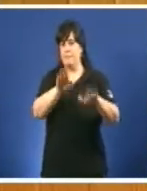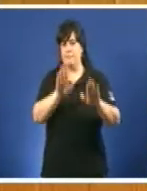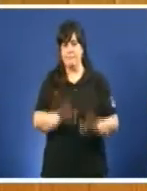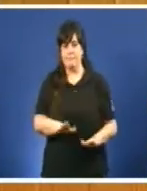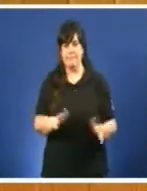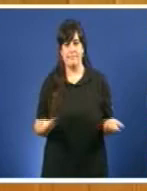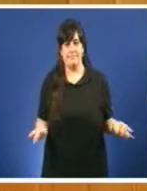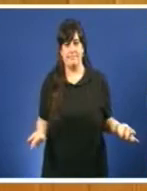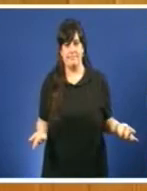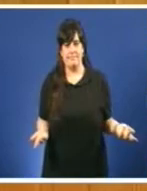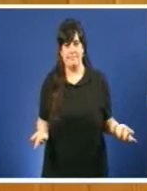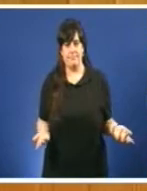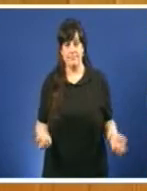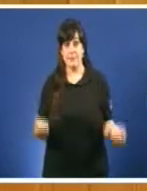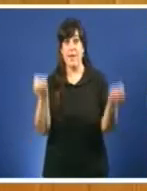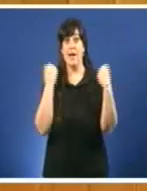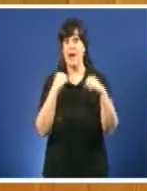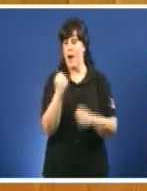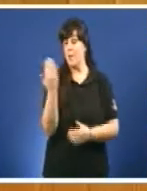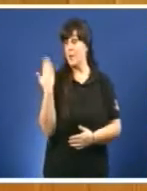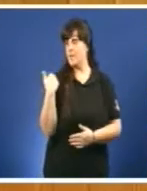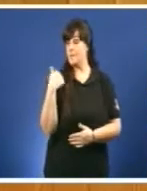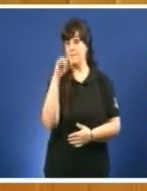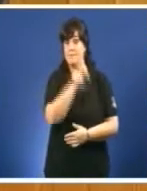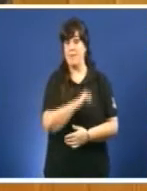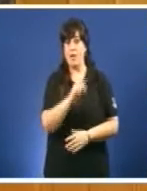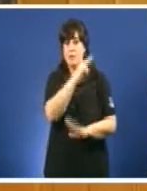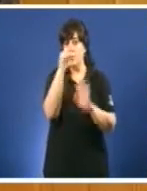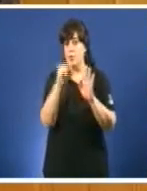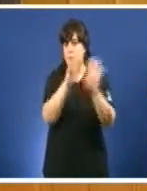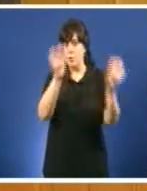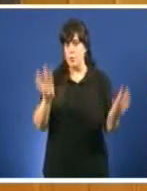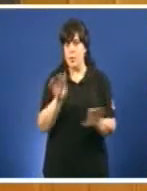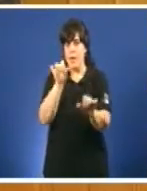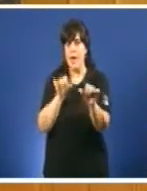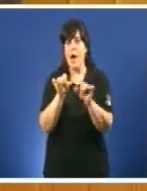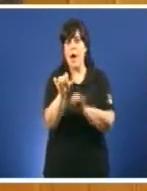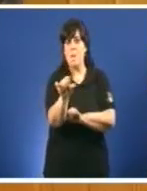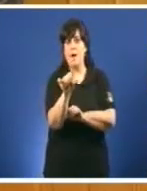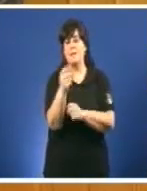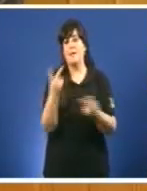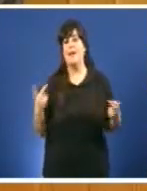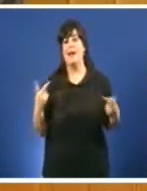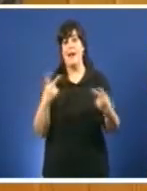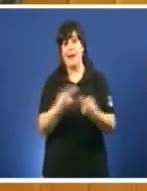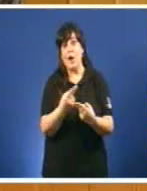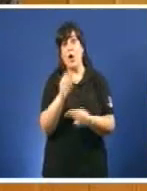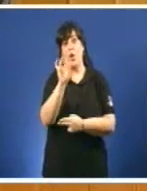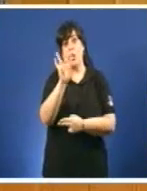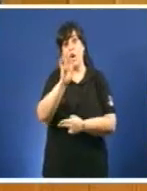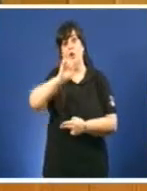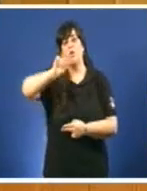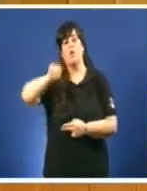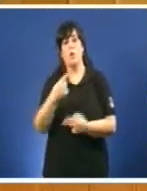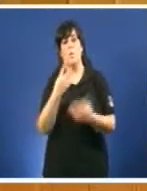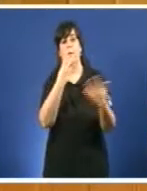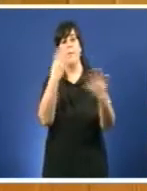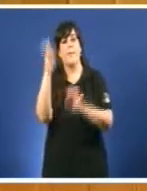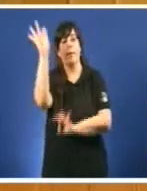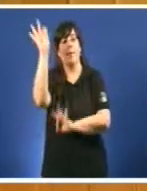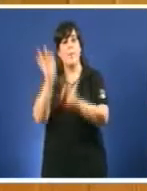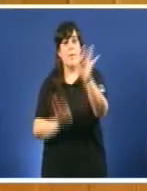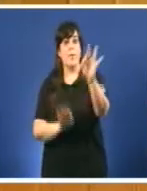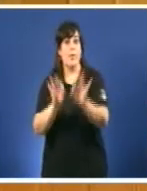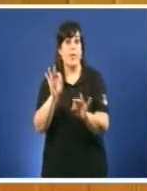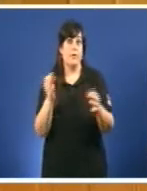iso, pese a que dende 2009 o recorte acumulado é do 14,89%. Alemaña destina